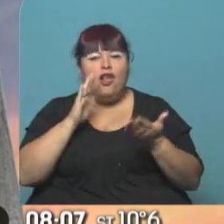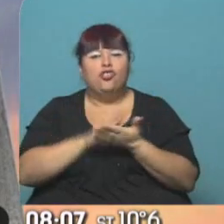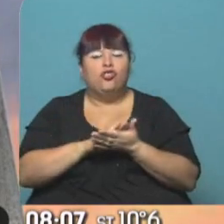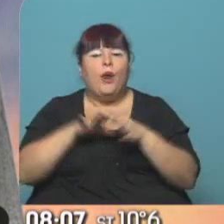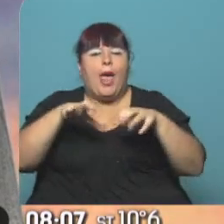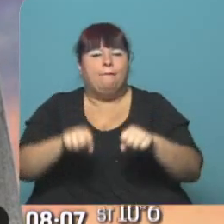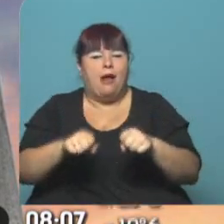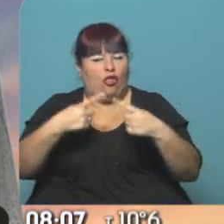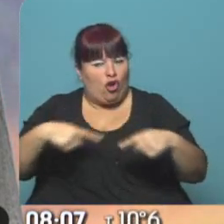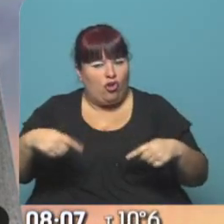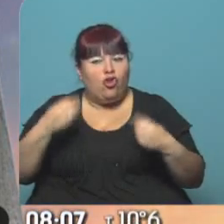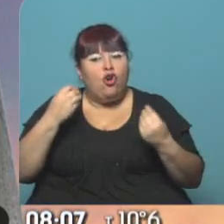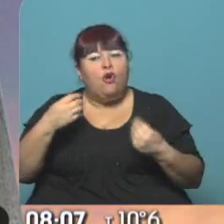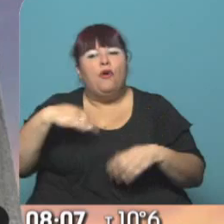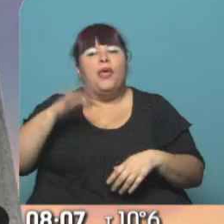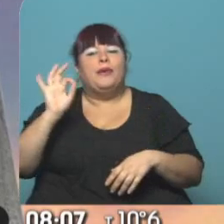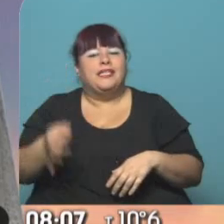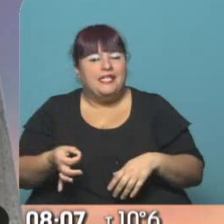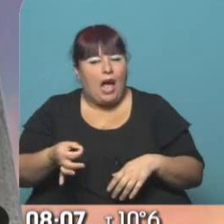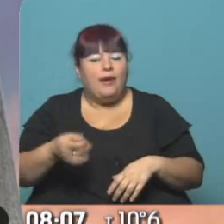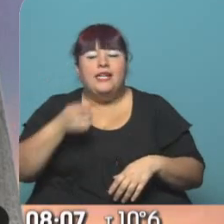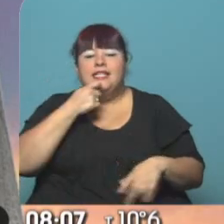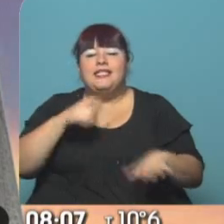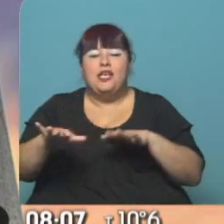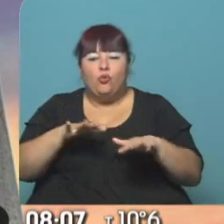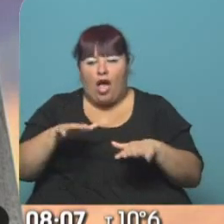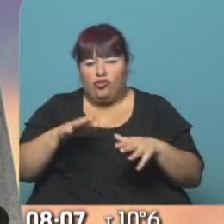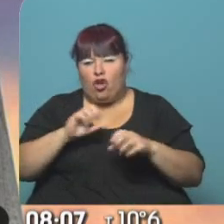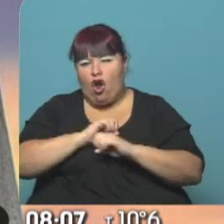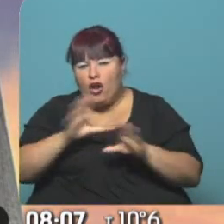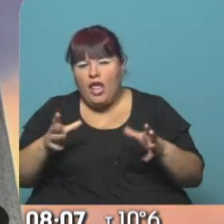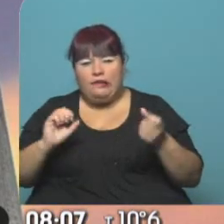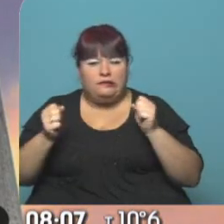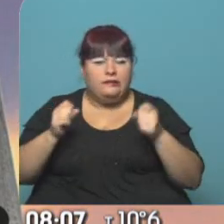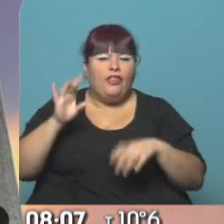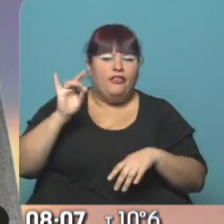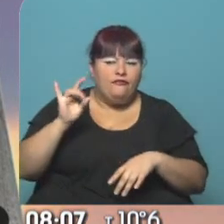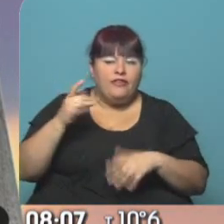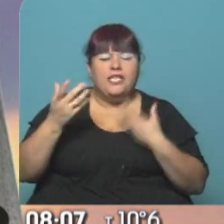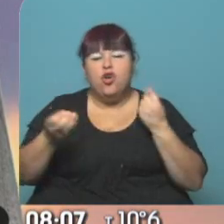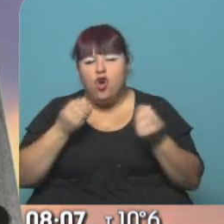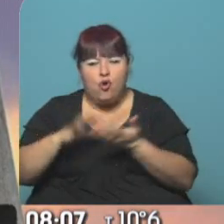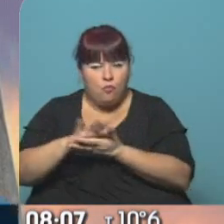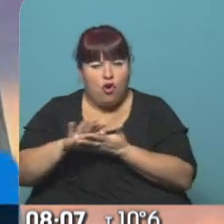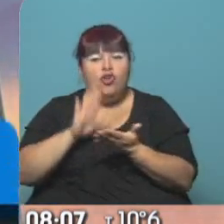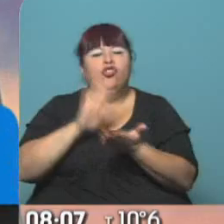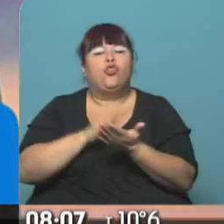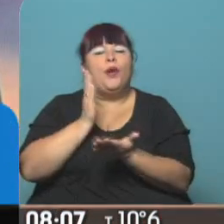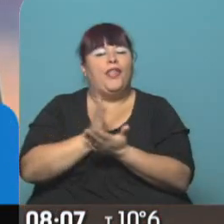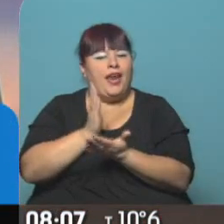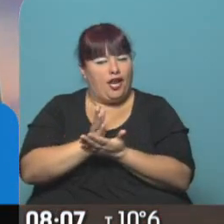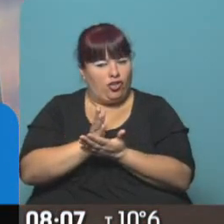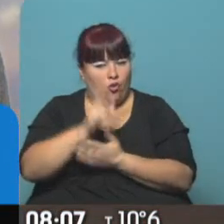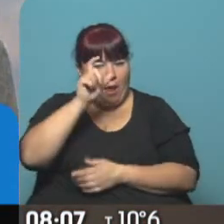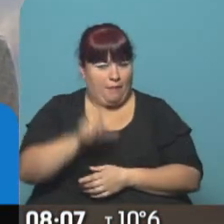embargo de bienes que hay que saber frente a una situación estresante difícil de atravesar acerca de los derechos que tiene